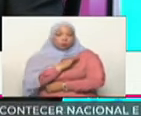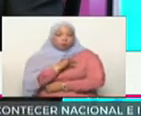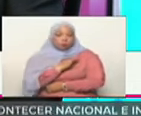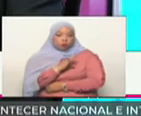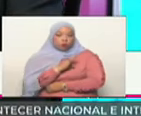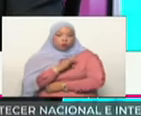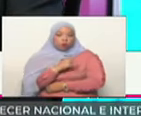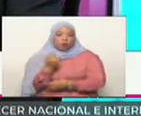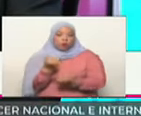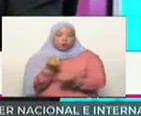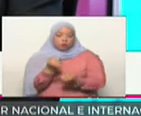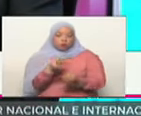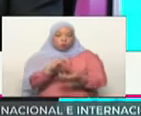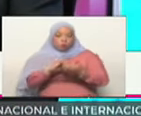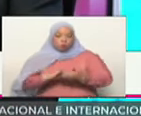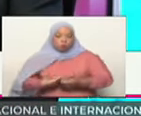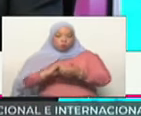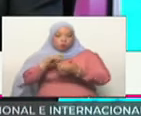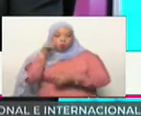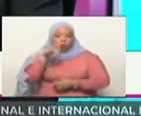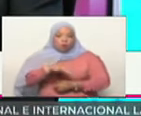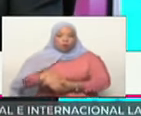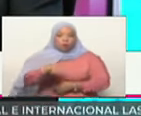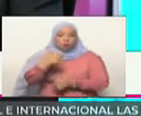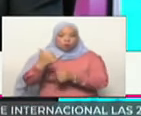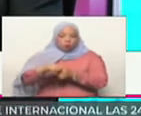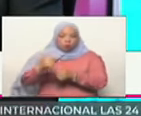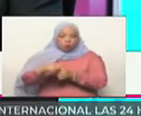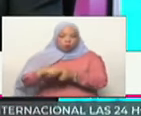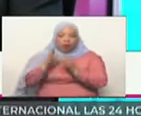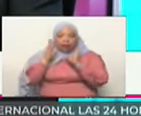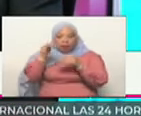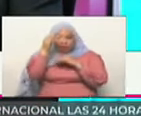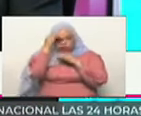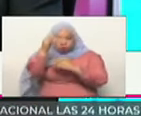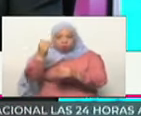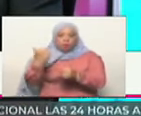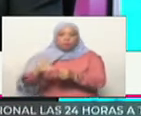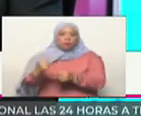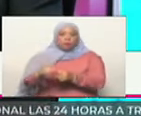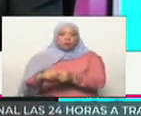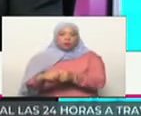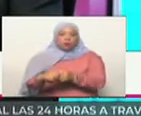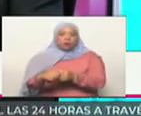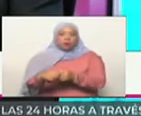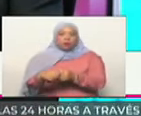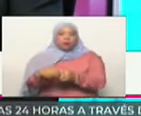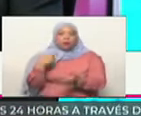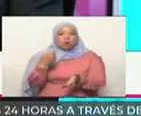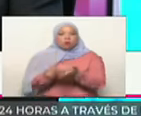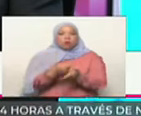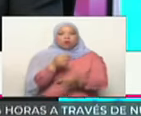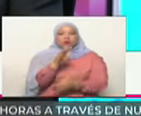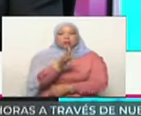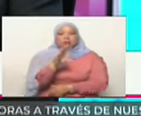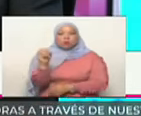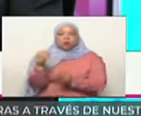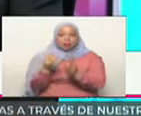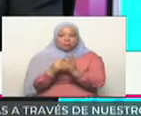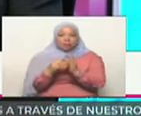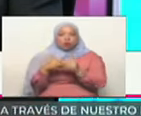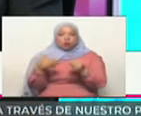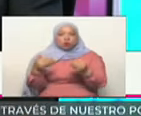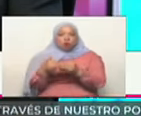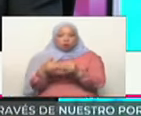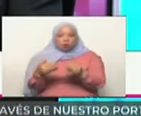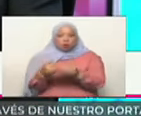en impuestos al pueblo de Maracaibo, a Atención Maracaibo, para sostener, le daba $50,000